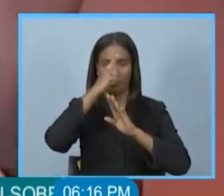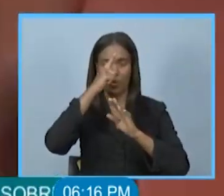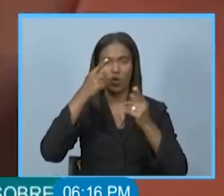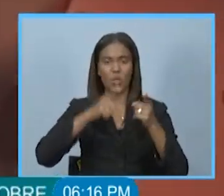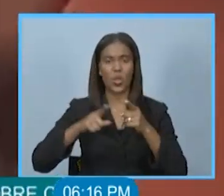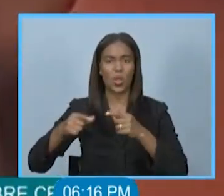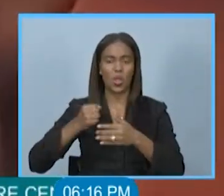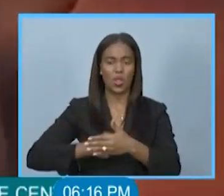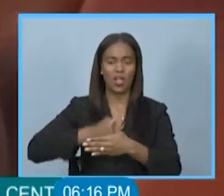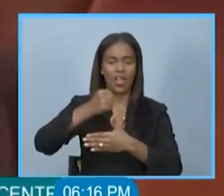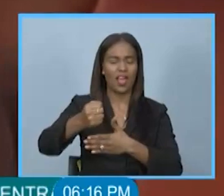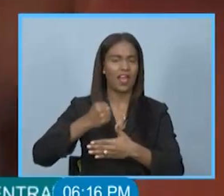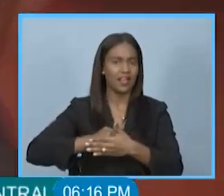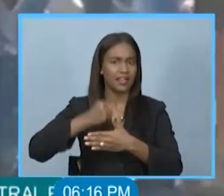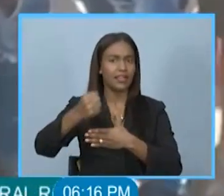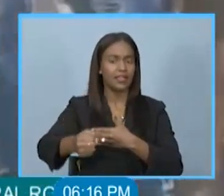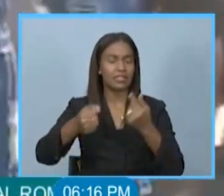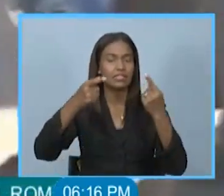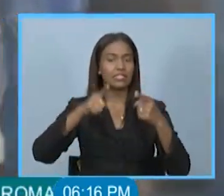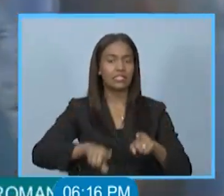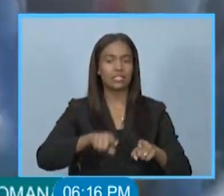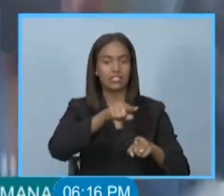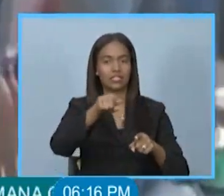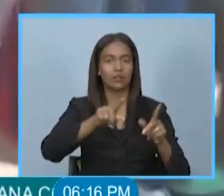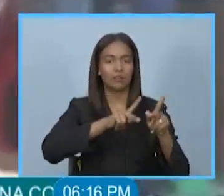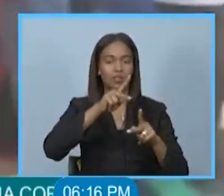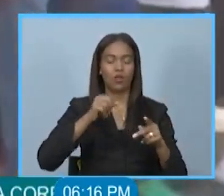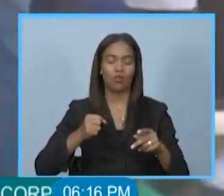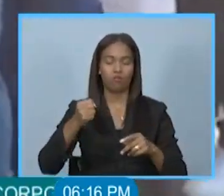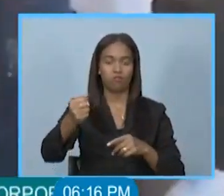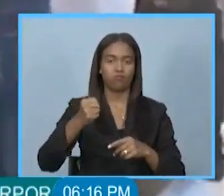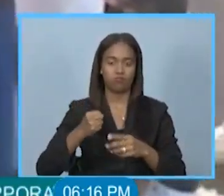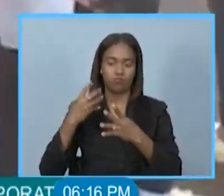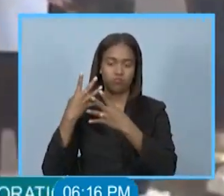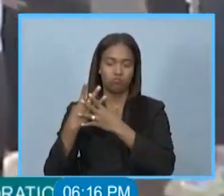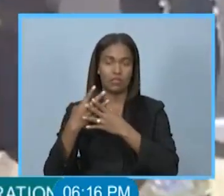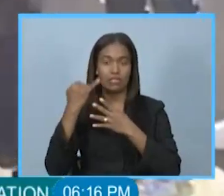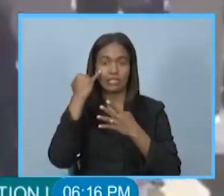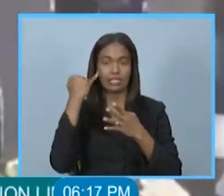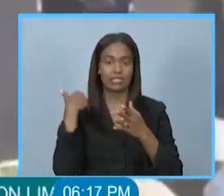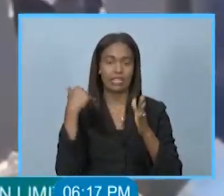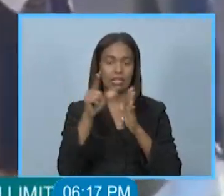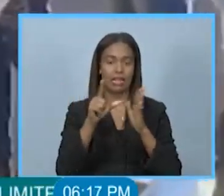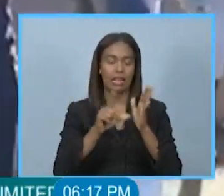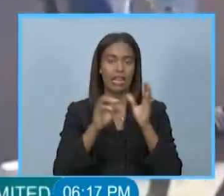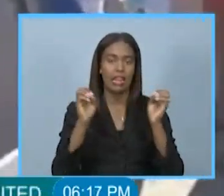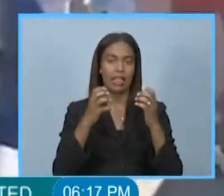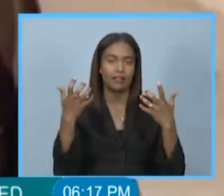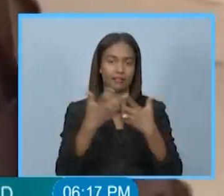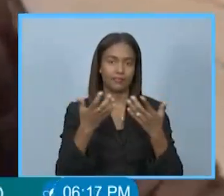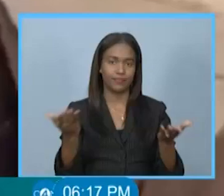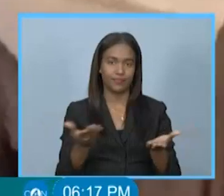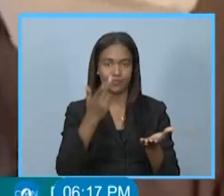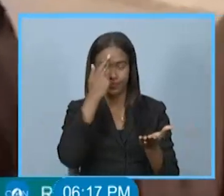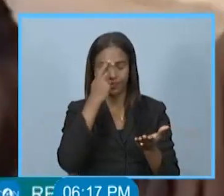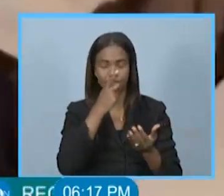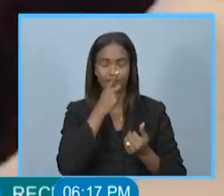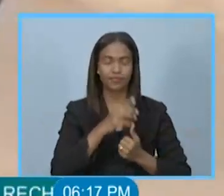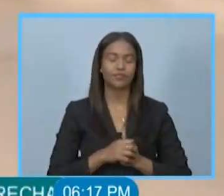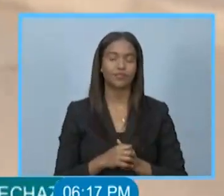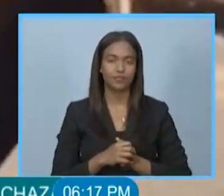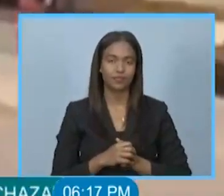y supuestos maltratos que se le dan a los apresados que viven en estado irregular en el país el